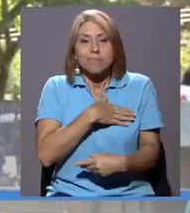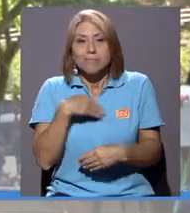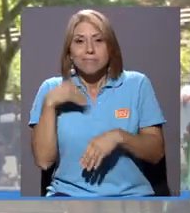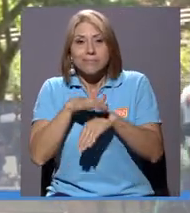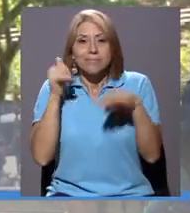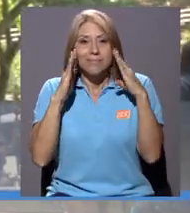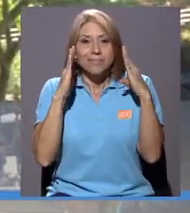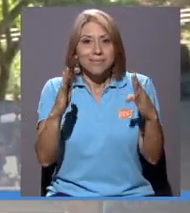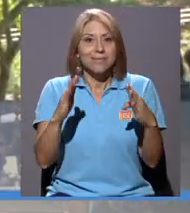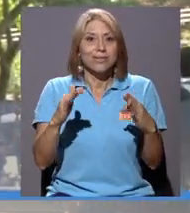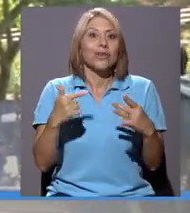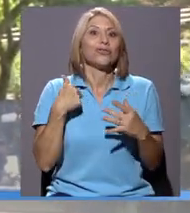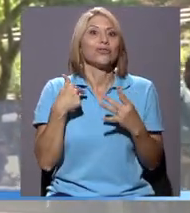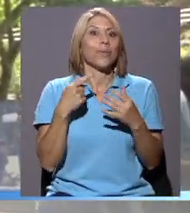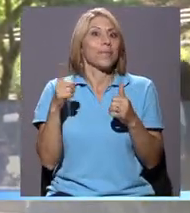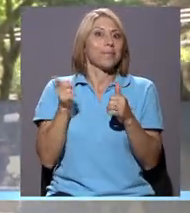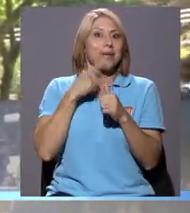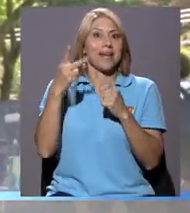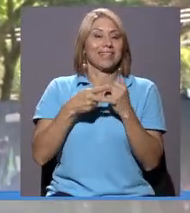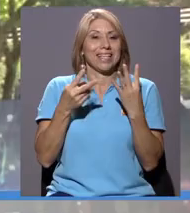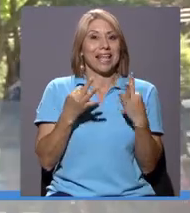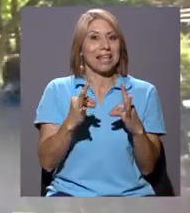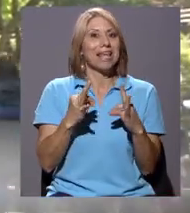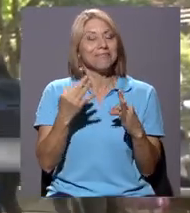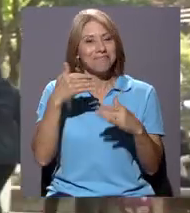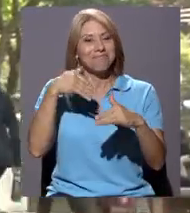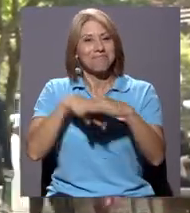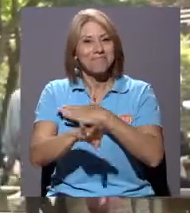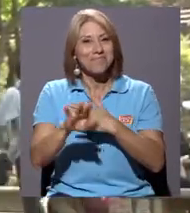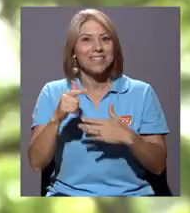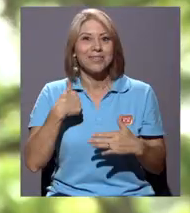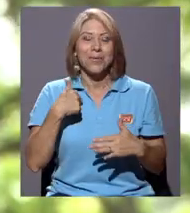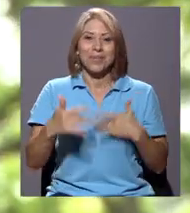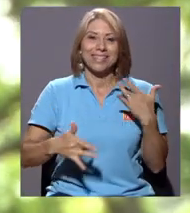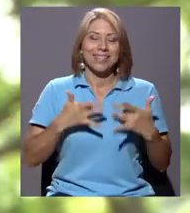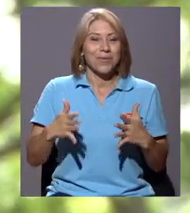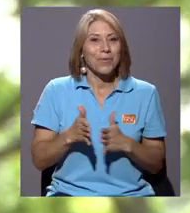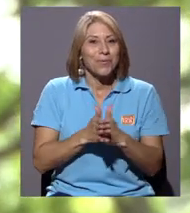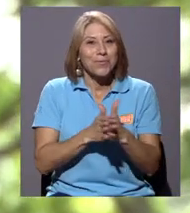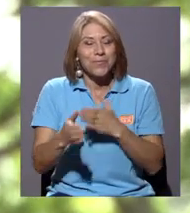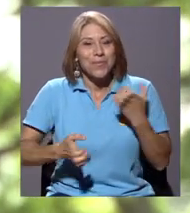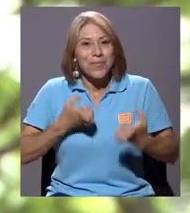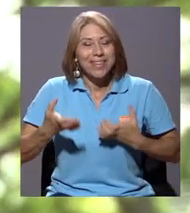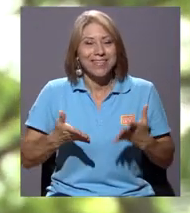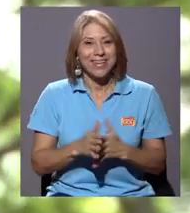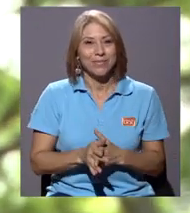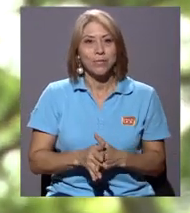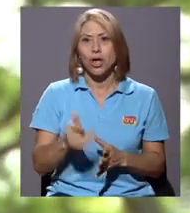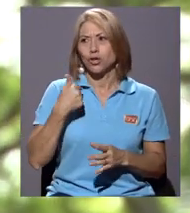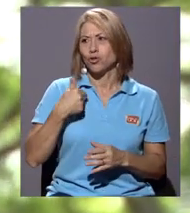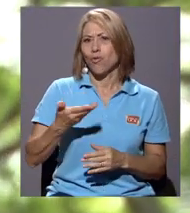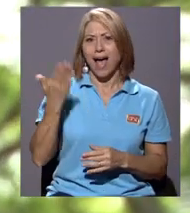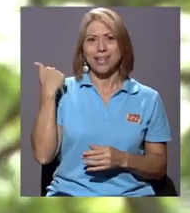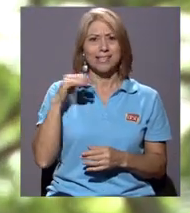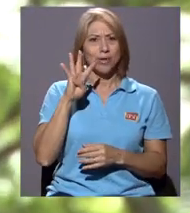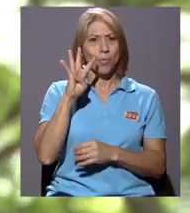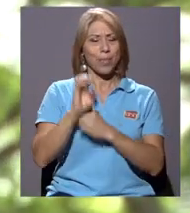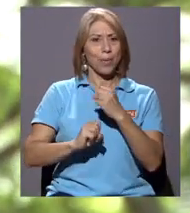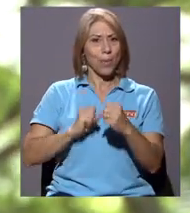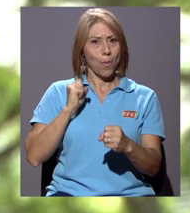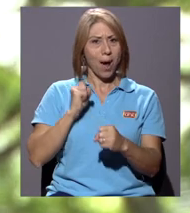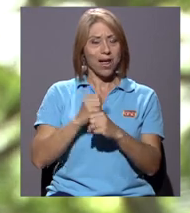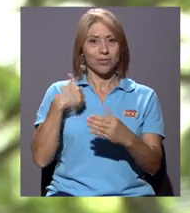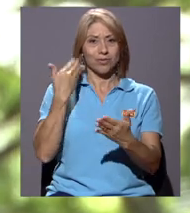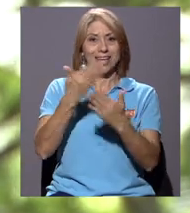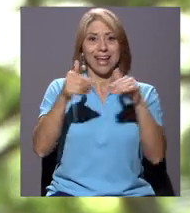dicha ingresé en el primer intento y fue todo bien y ya estoy como súper motivado. Bueno, yo llegué hace como casi 4 años y desde que